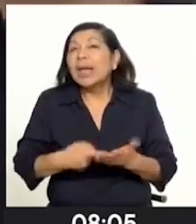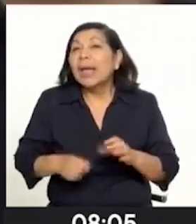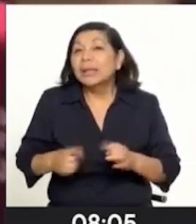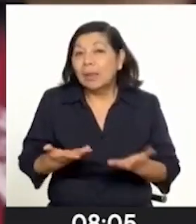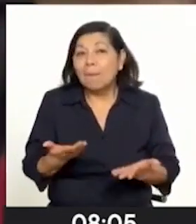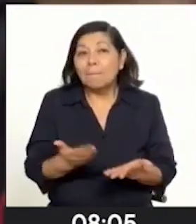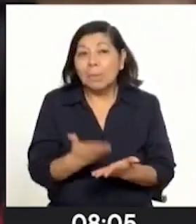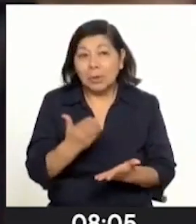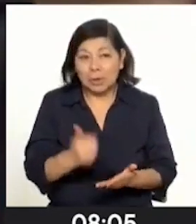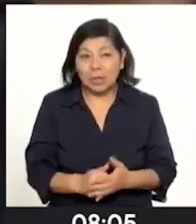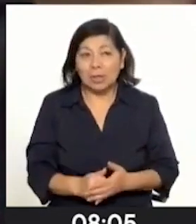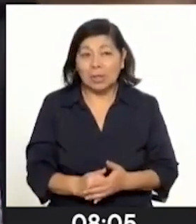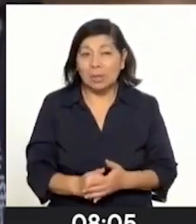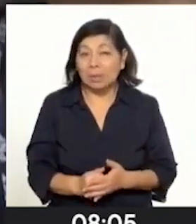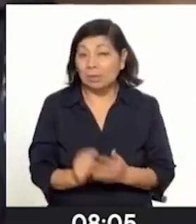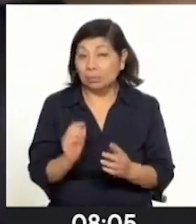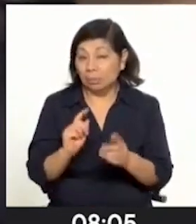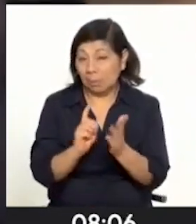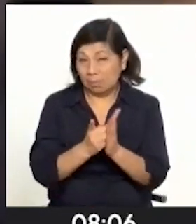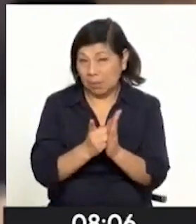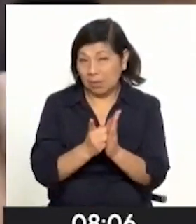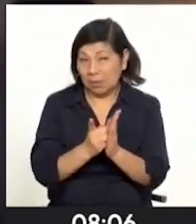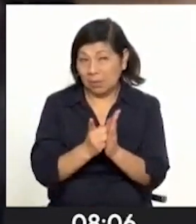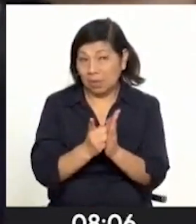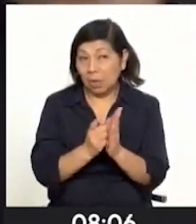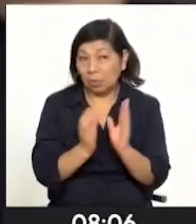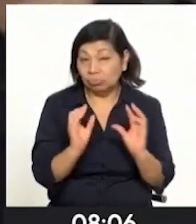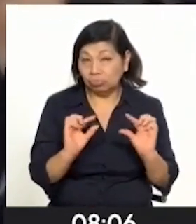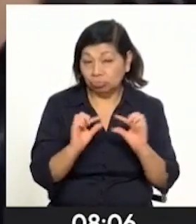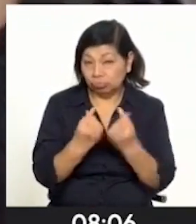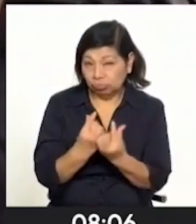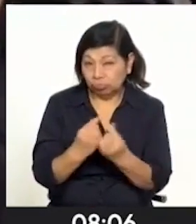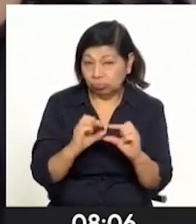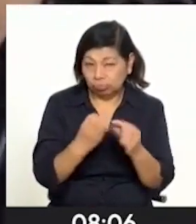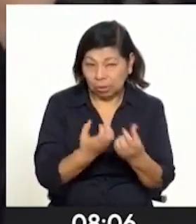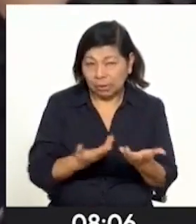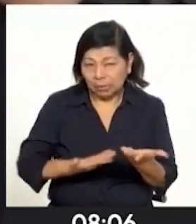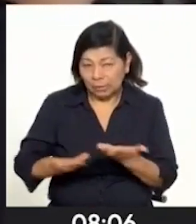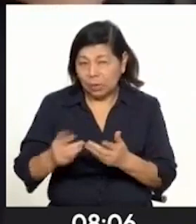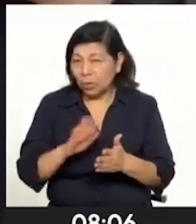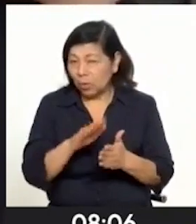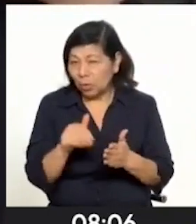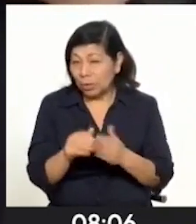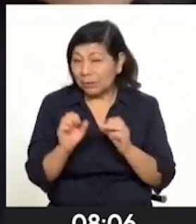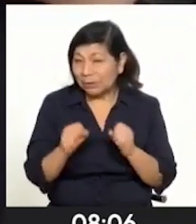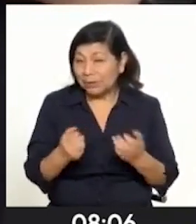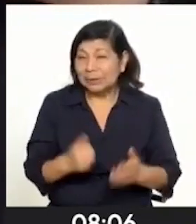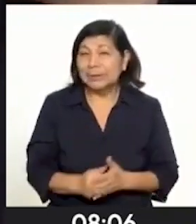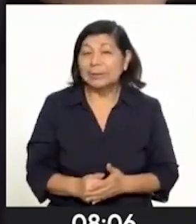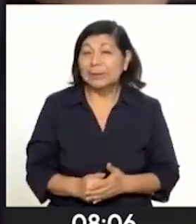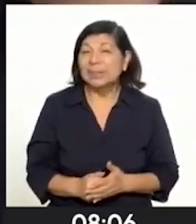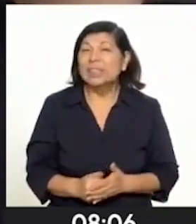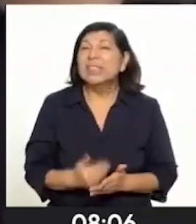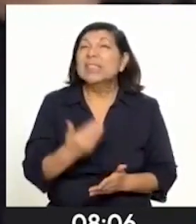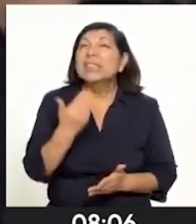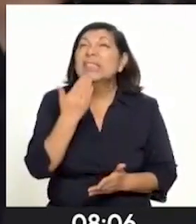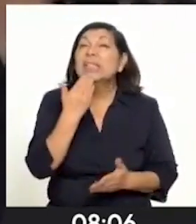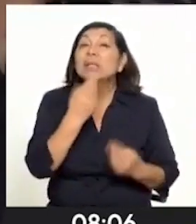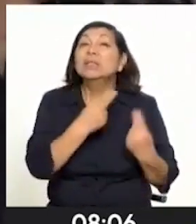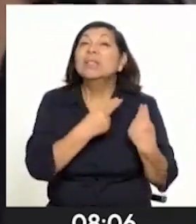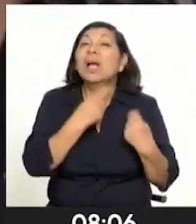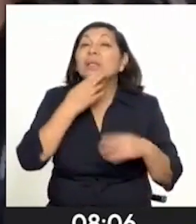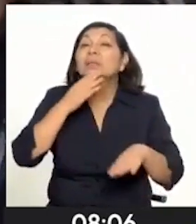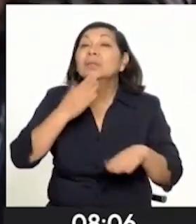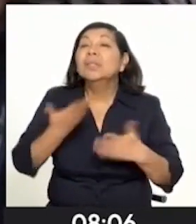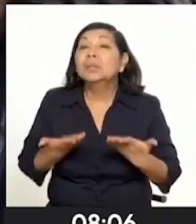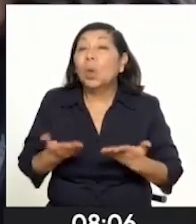ello. Usted ha explicado hace un minuto que hay una organización, un organigrama para atender todo esto, pero en este caso, ¿de quién sería la